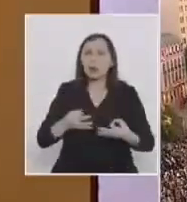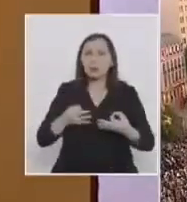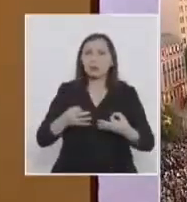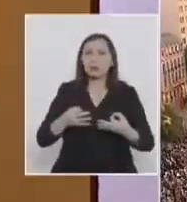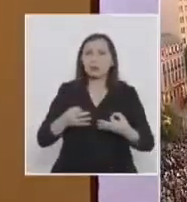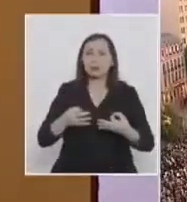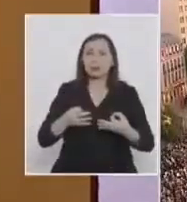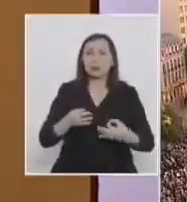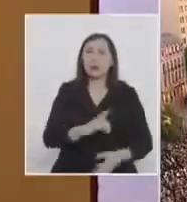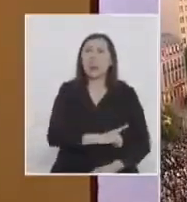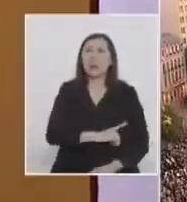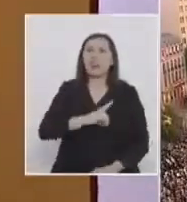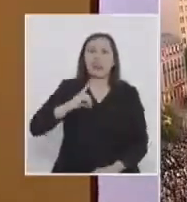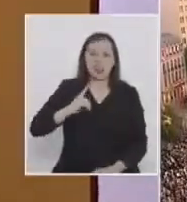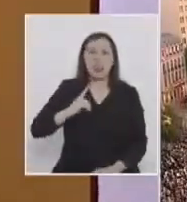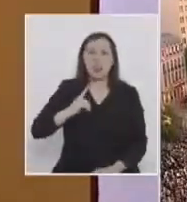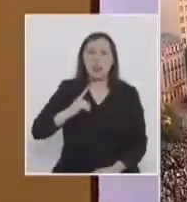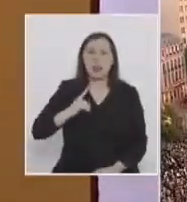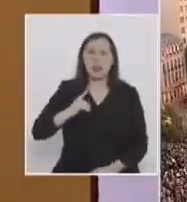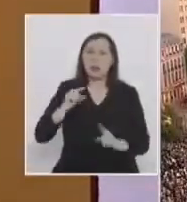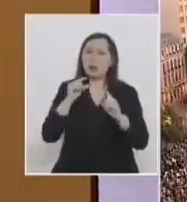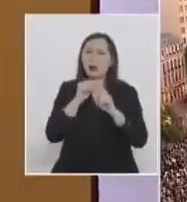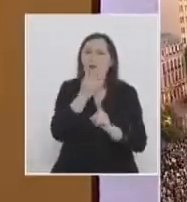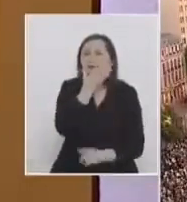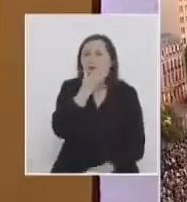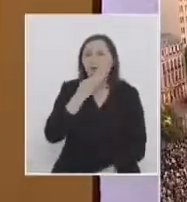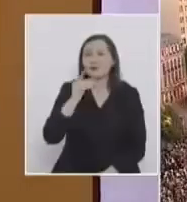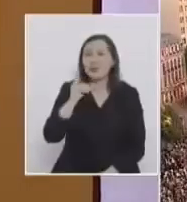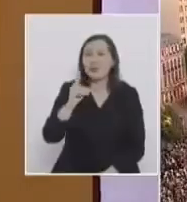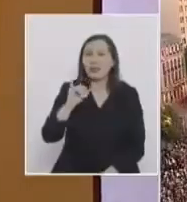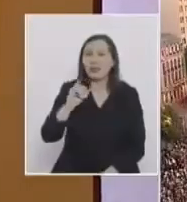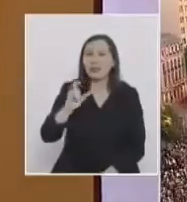justo. Dignidad, qué palabra tan linda.